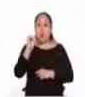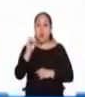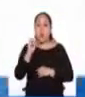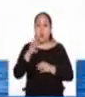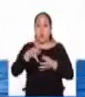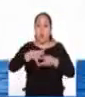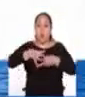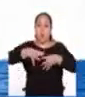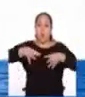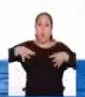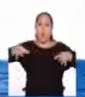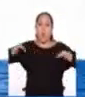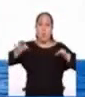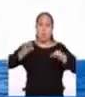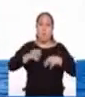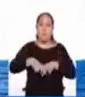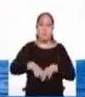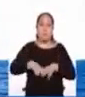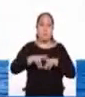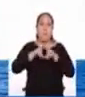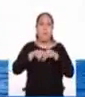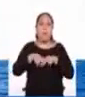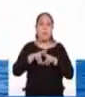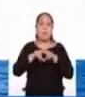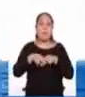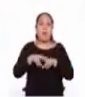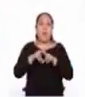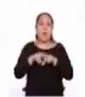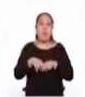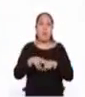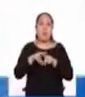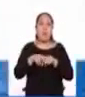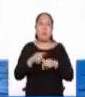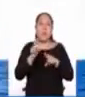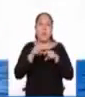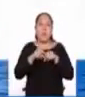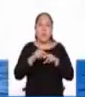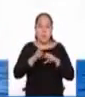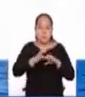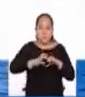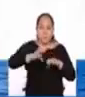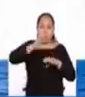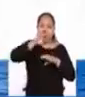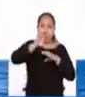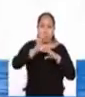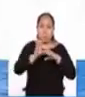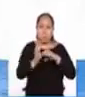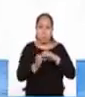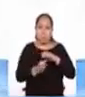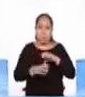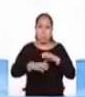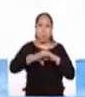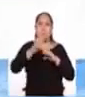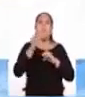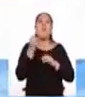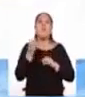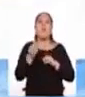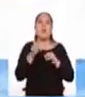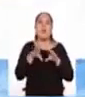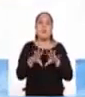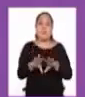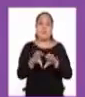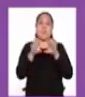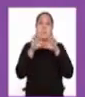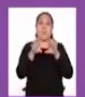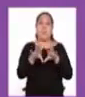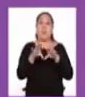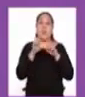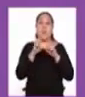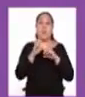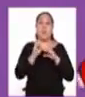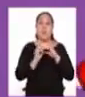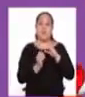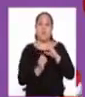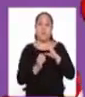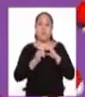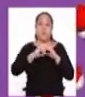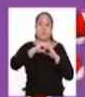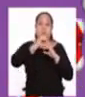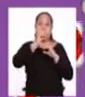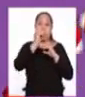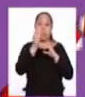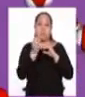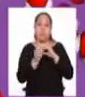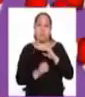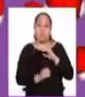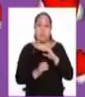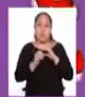es menos denso que el agua en estado líquido. Esto ocurre porque al bajar la temperatura del agua, sus enlaces de